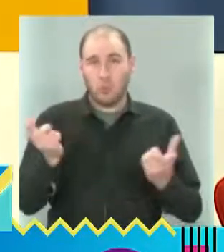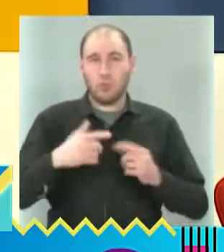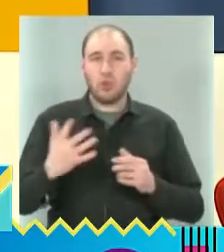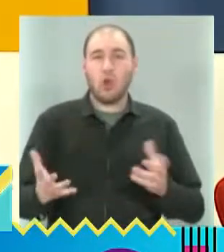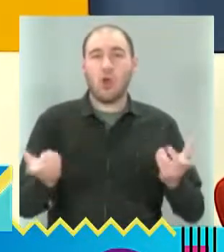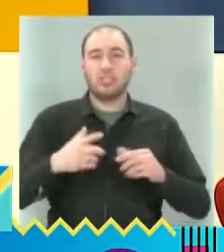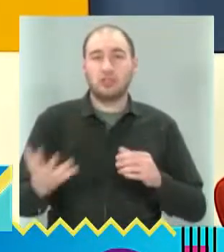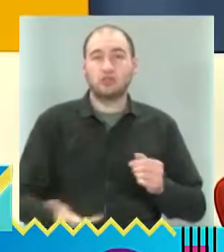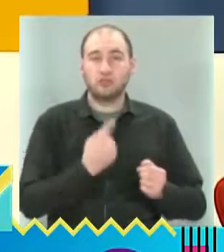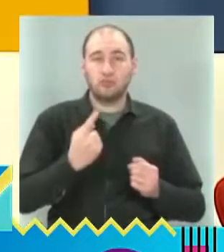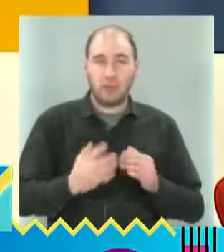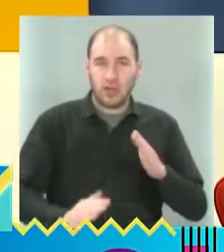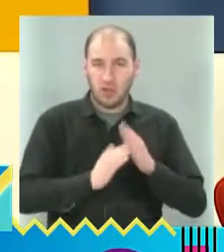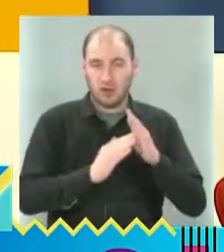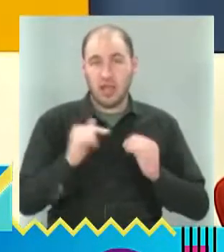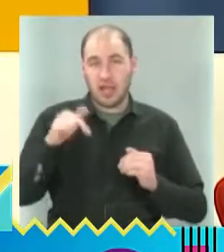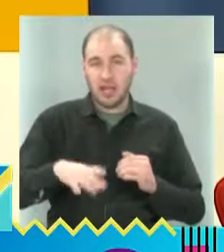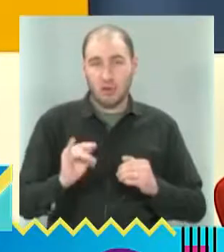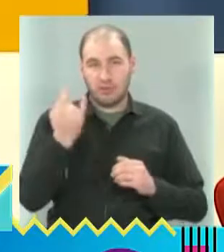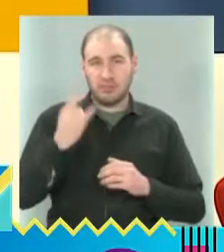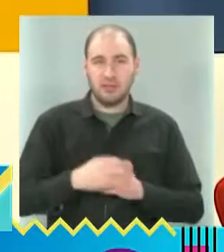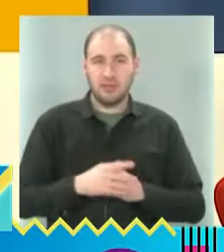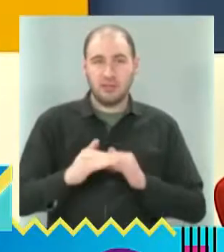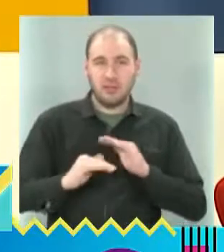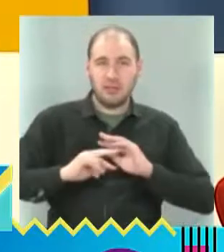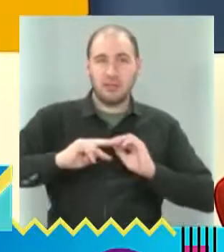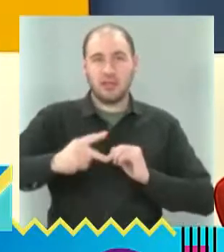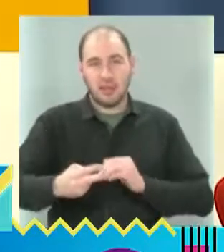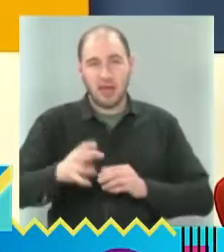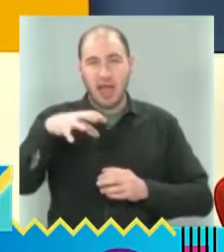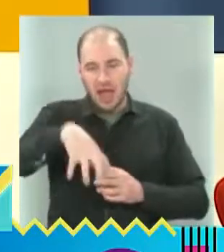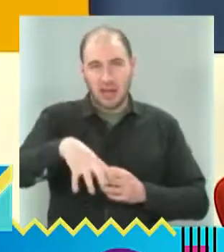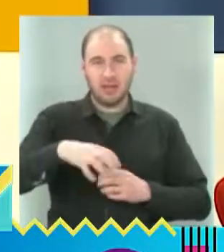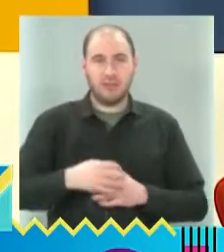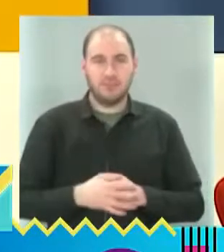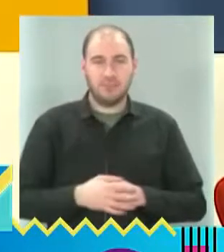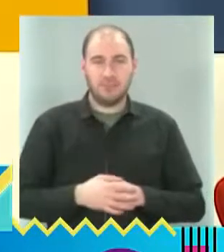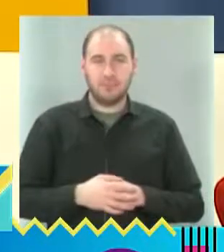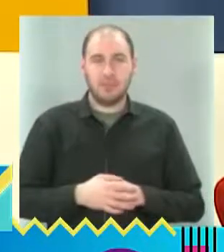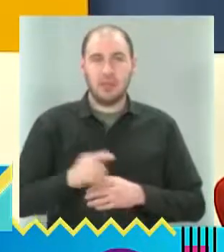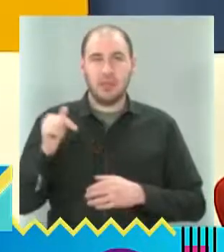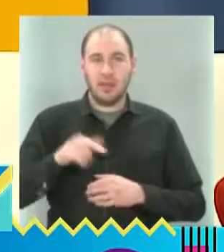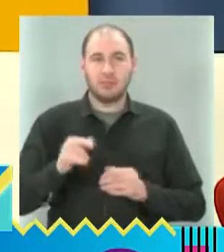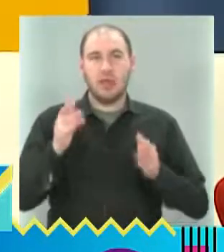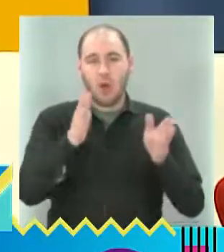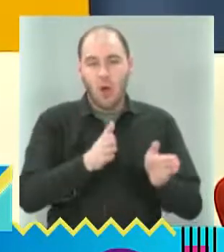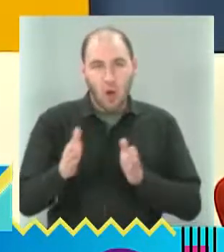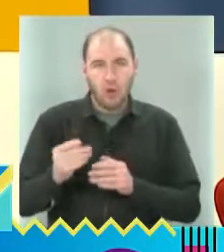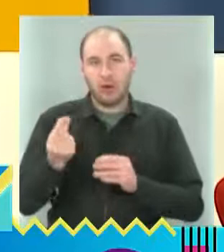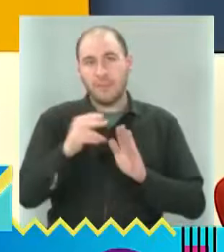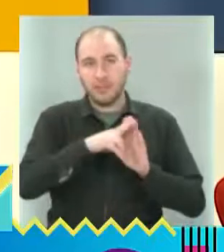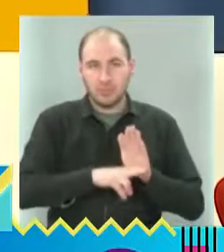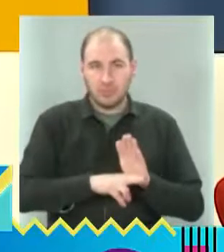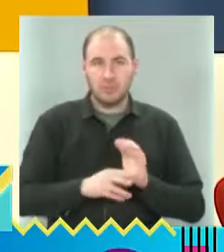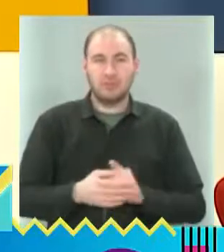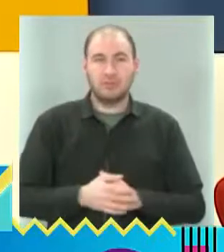Consejo Superior de acá de la universidad pasamos a ser un área. Eso bueno, nos arma una estructura, un